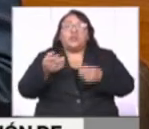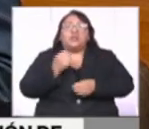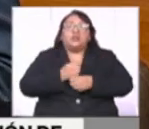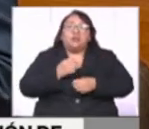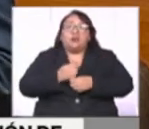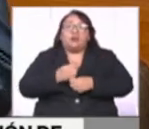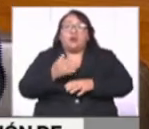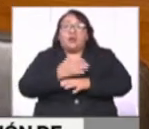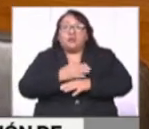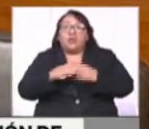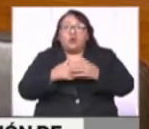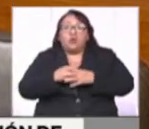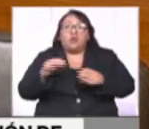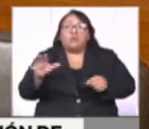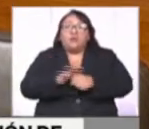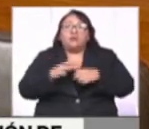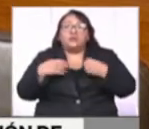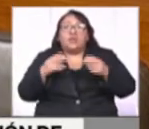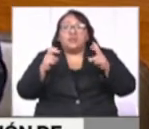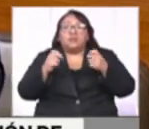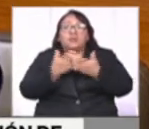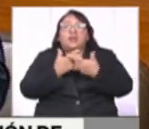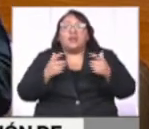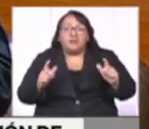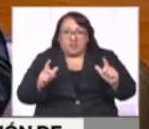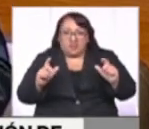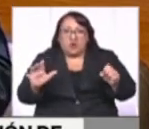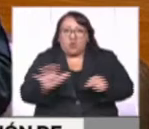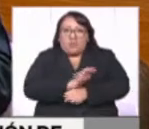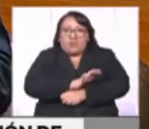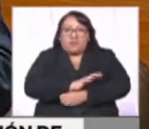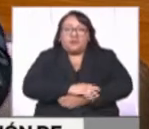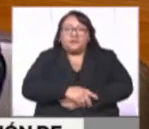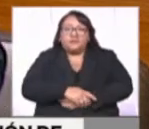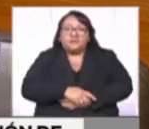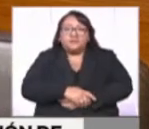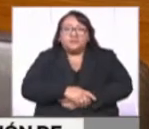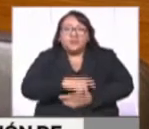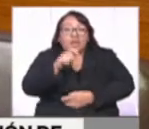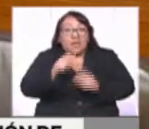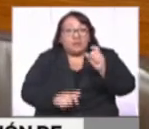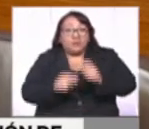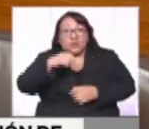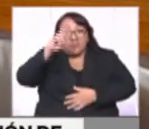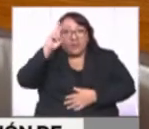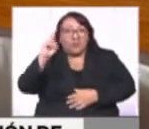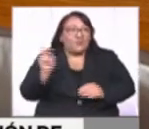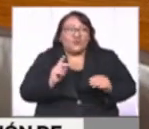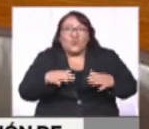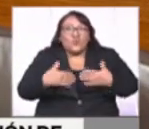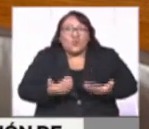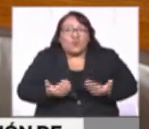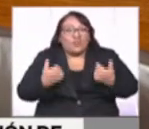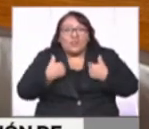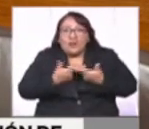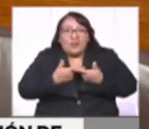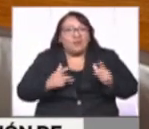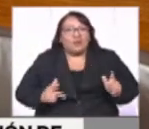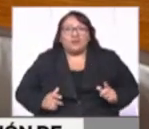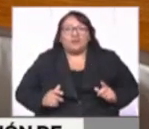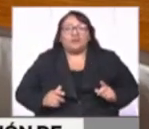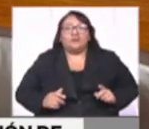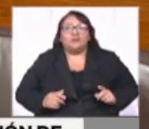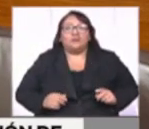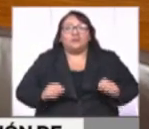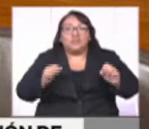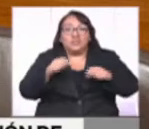trabajo pleno, se daba el tema de la libertad plena. Y los ciudadanos peruanos no pueden tener libertad plena si